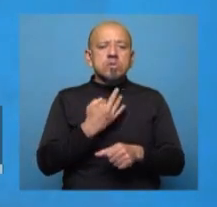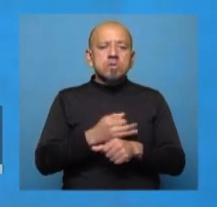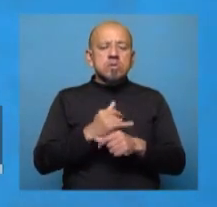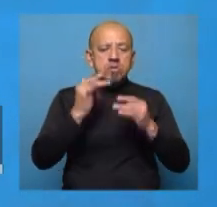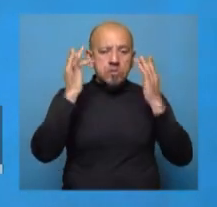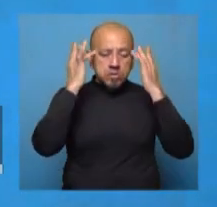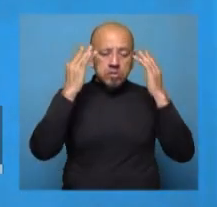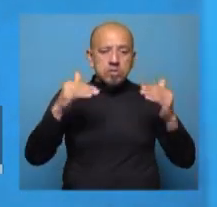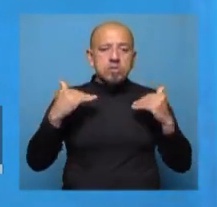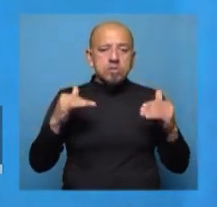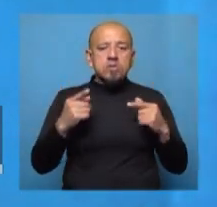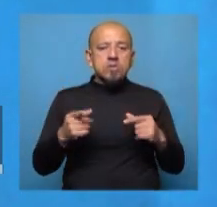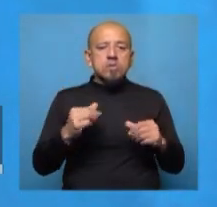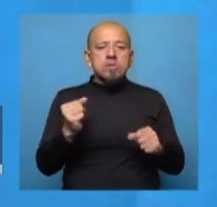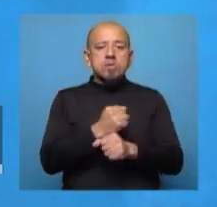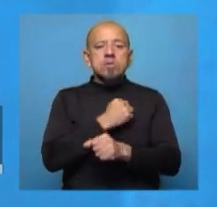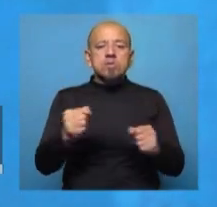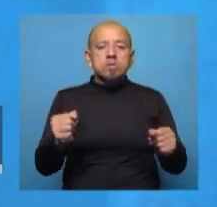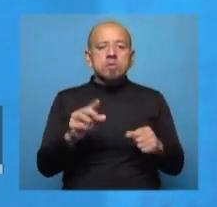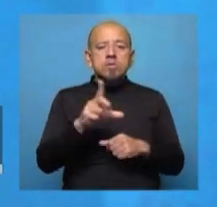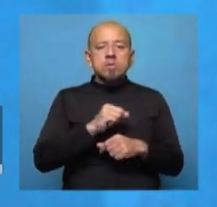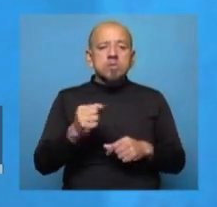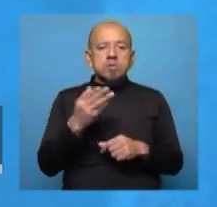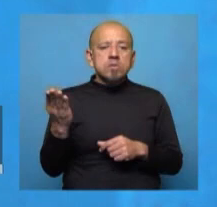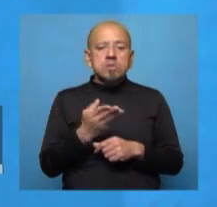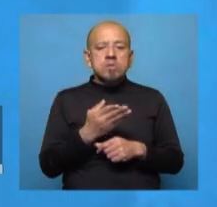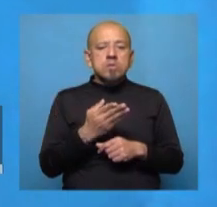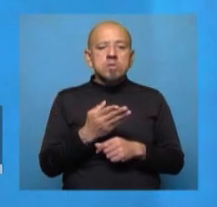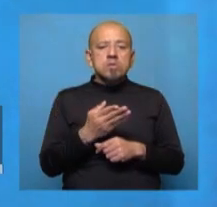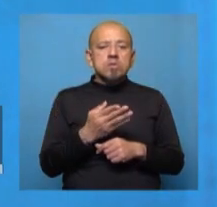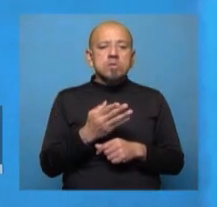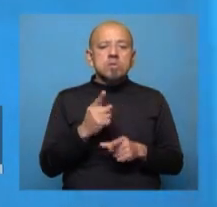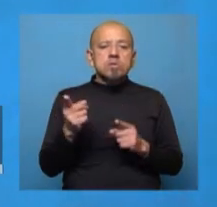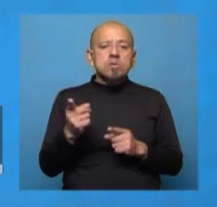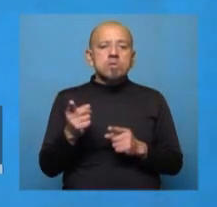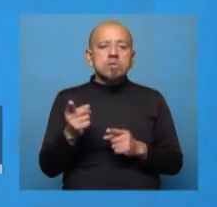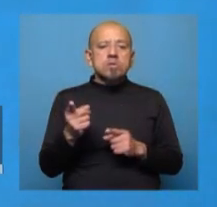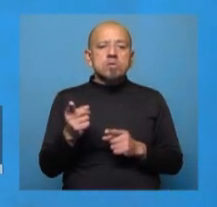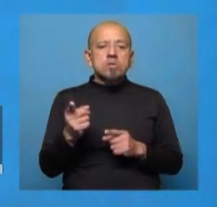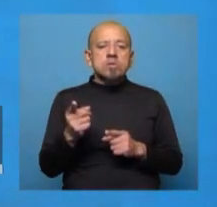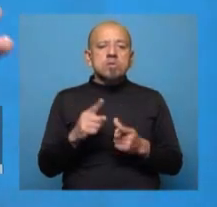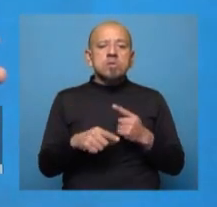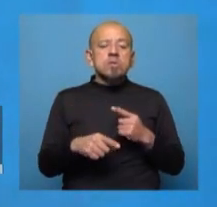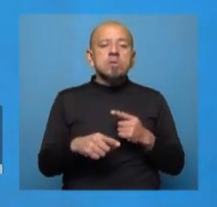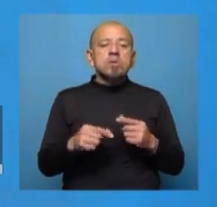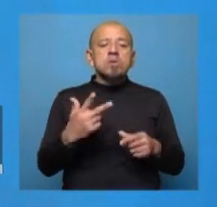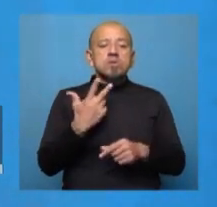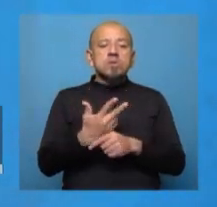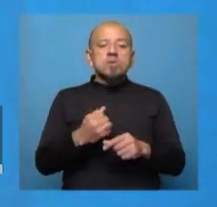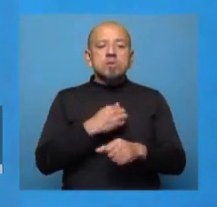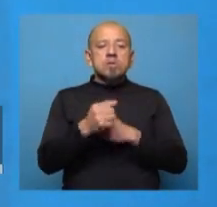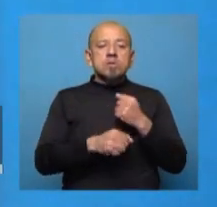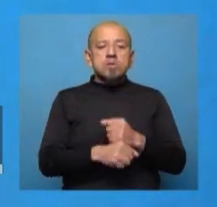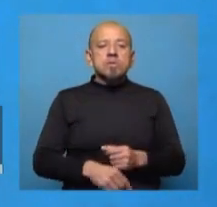física que fue aprobada por unanimidad de los legisladores en ambas cámaras en 3 años